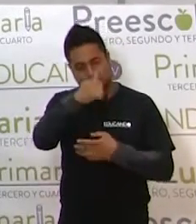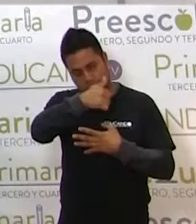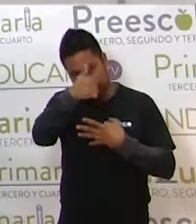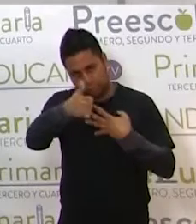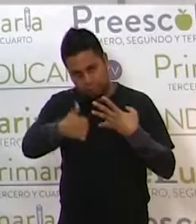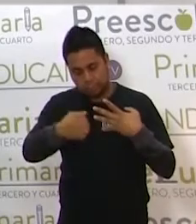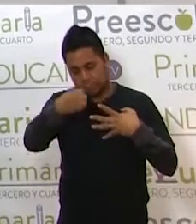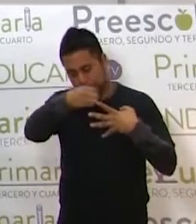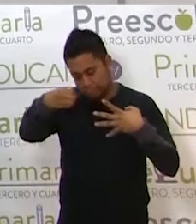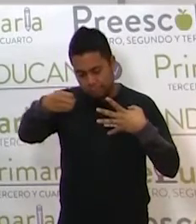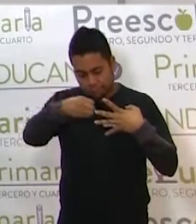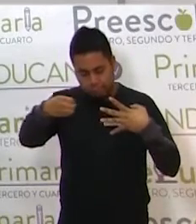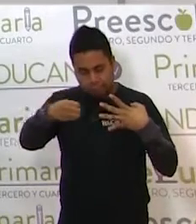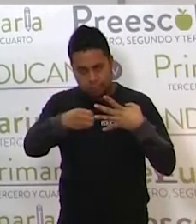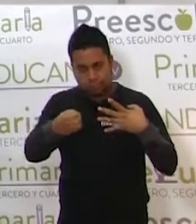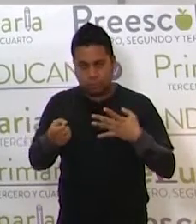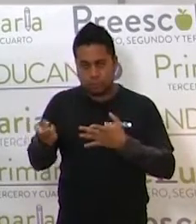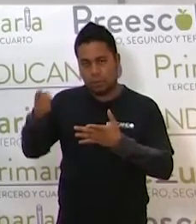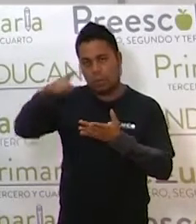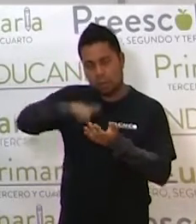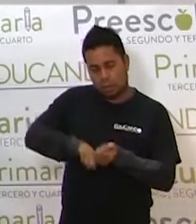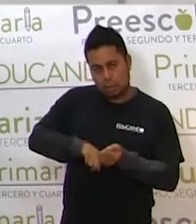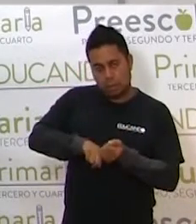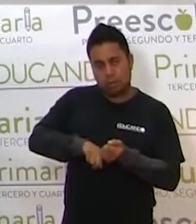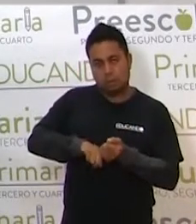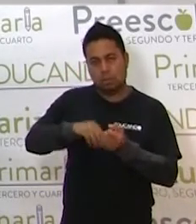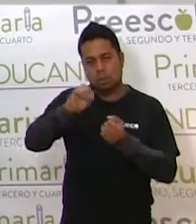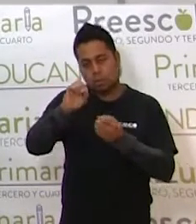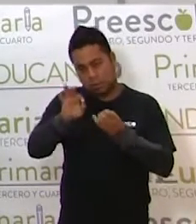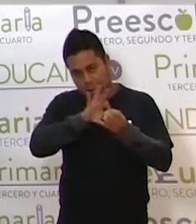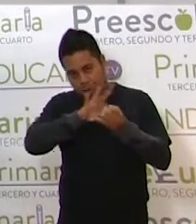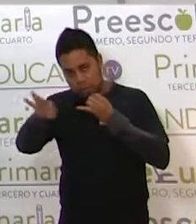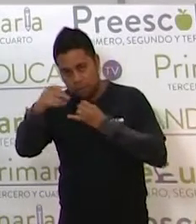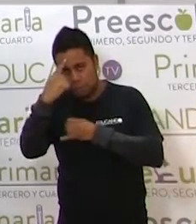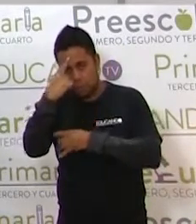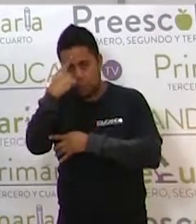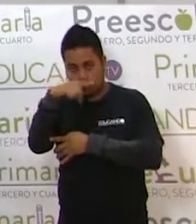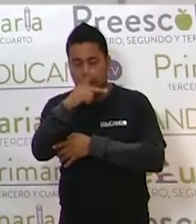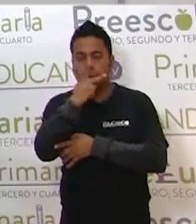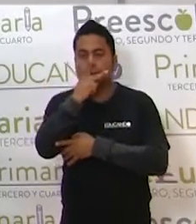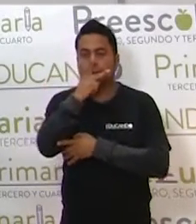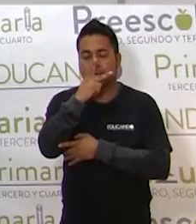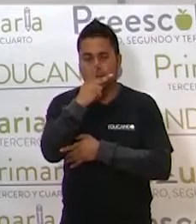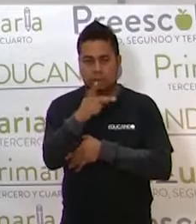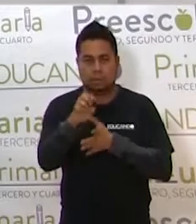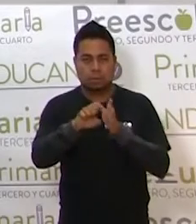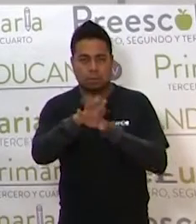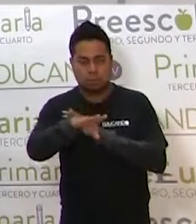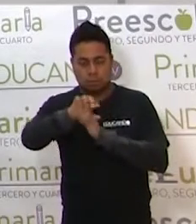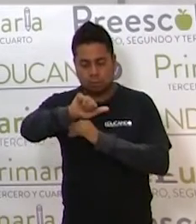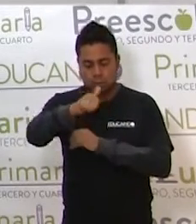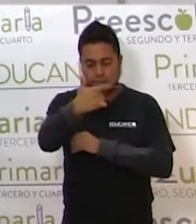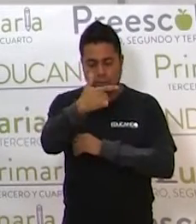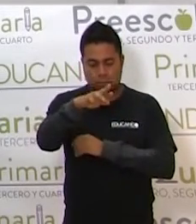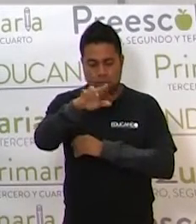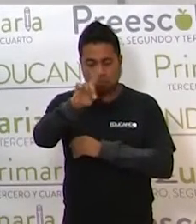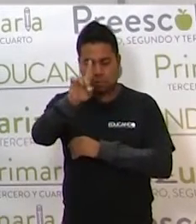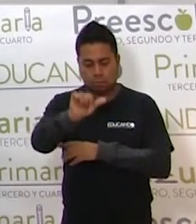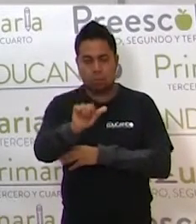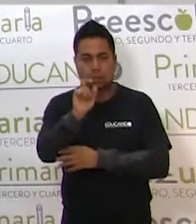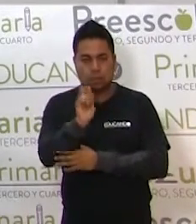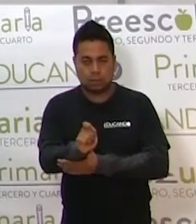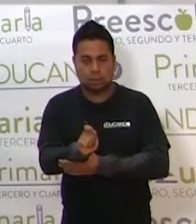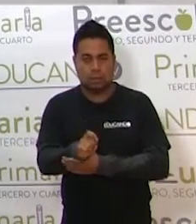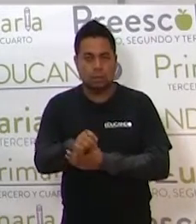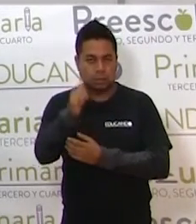que nosotros encontremos al final en su palabra una palabra aguda siempre